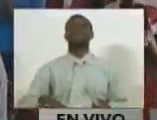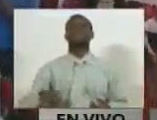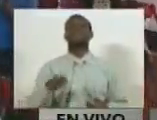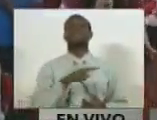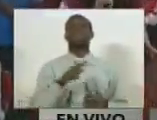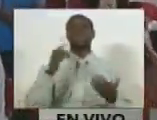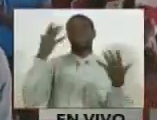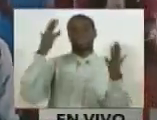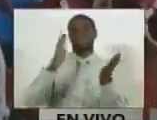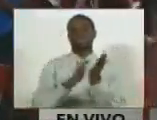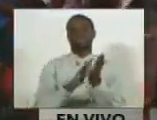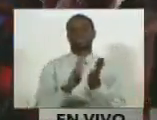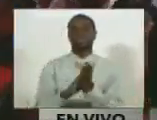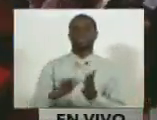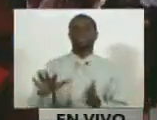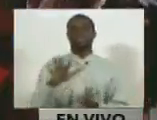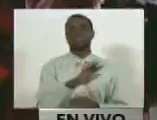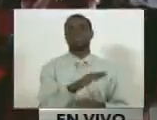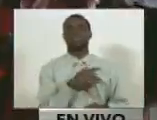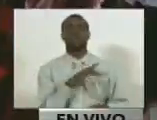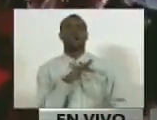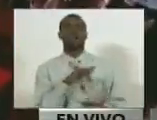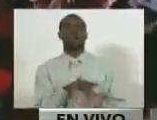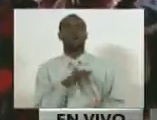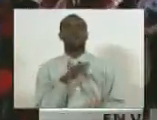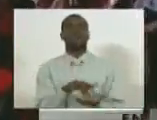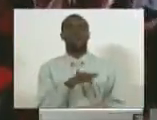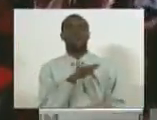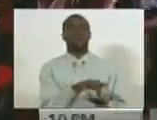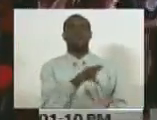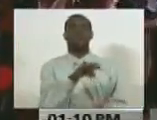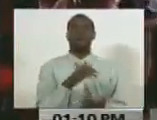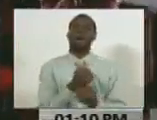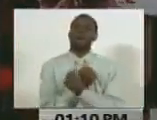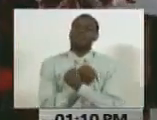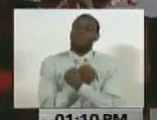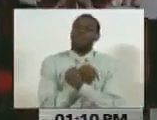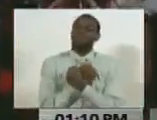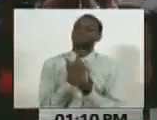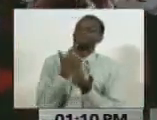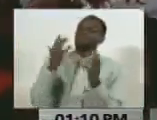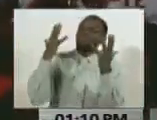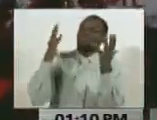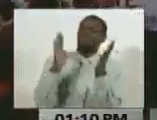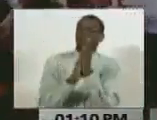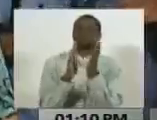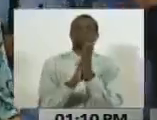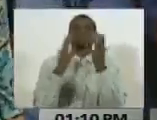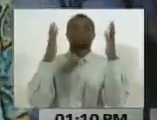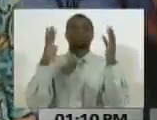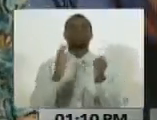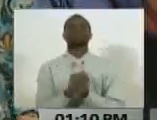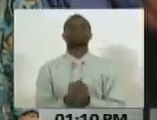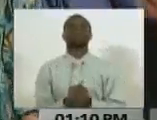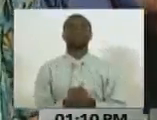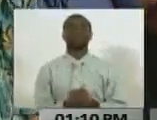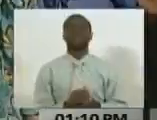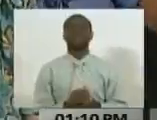los presentes, que con mucha alegría y afecto le expresan